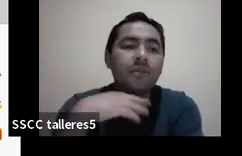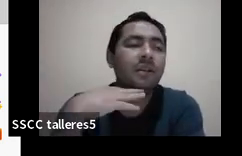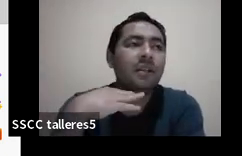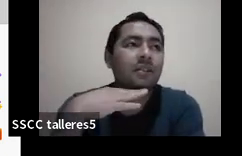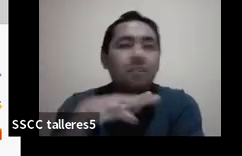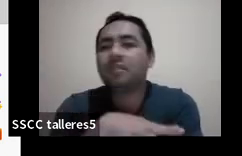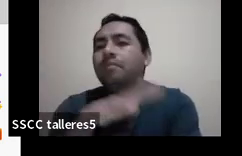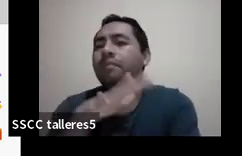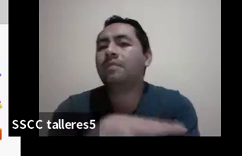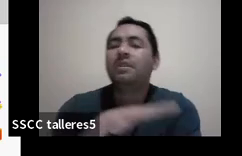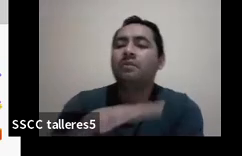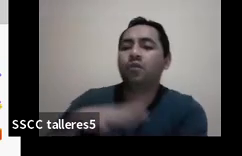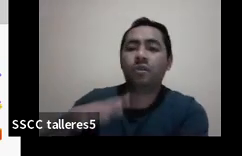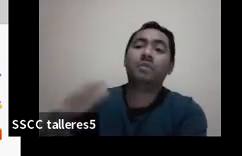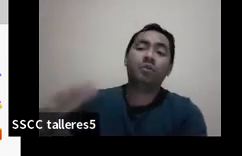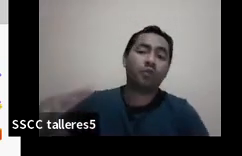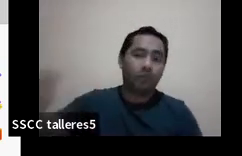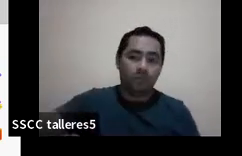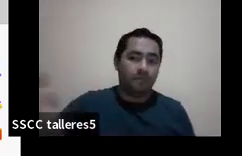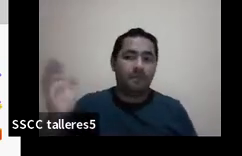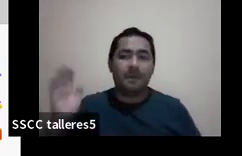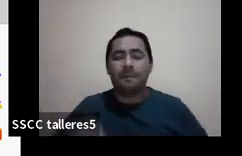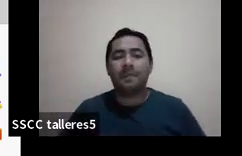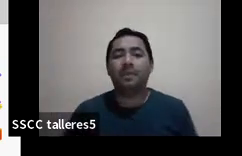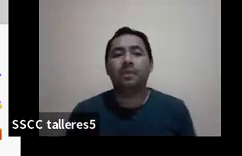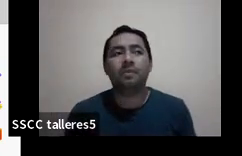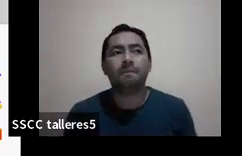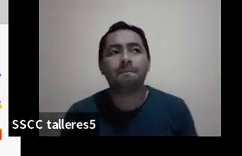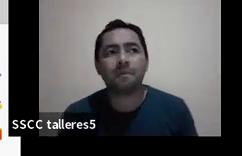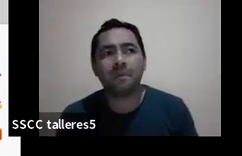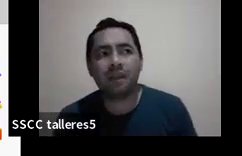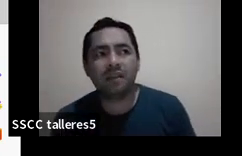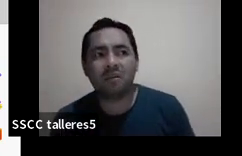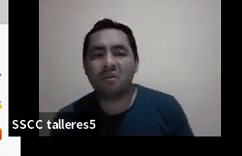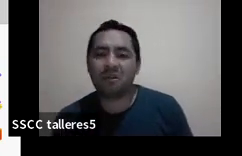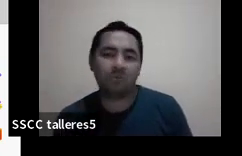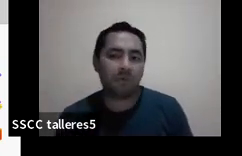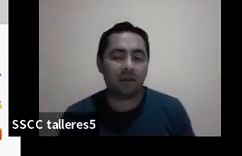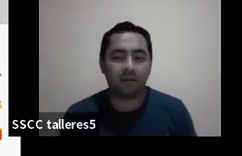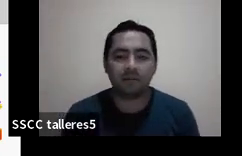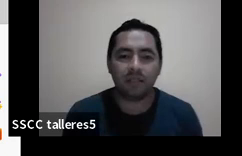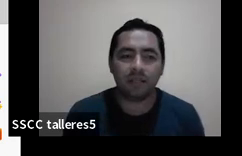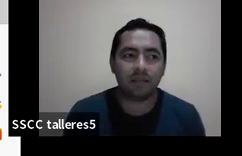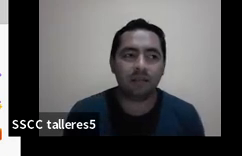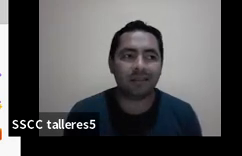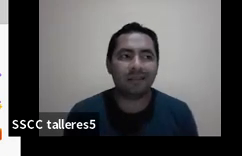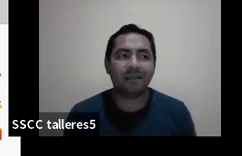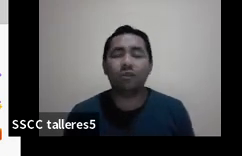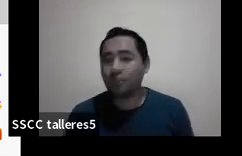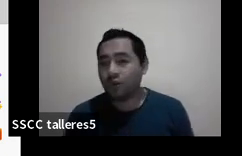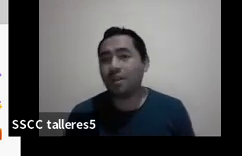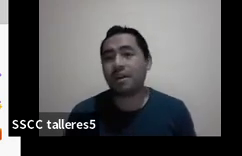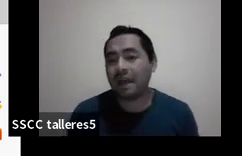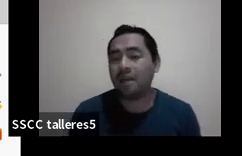para eso. Entonces, va a depender mucho del mismo sordo, ¿ya? En algunos casos van, les